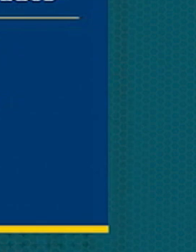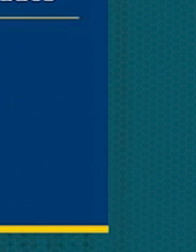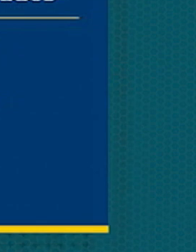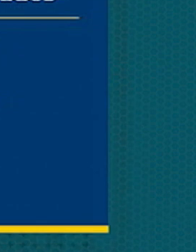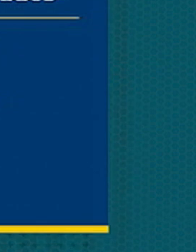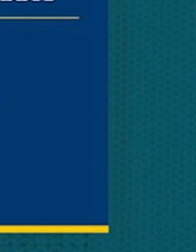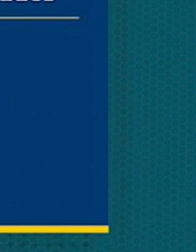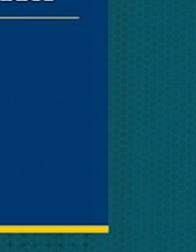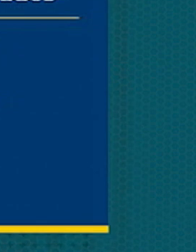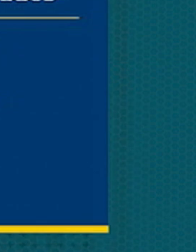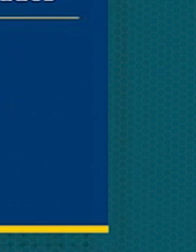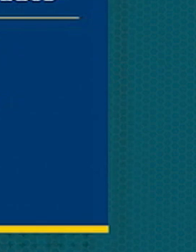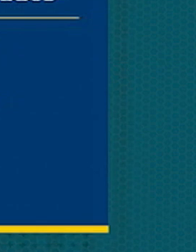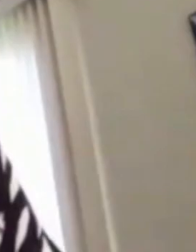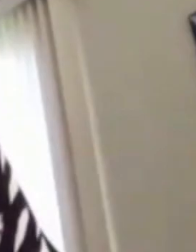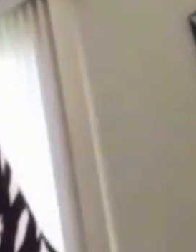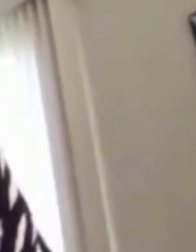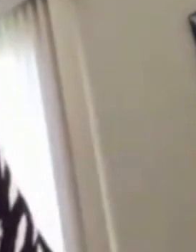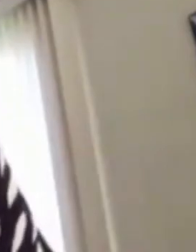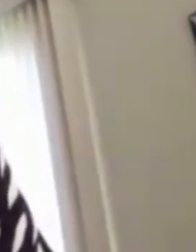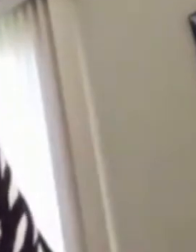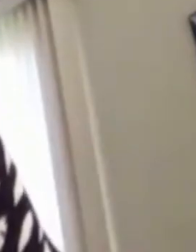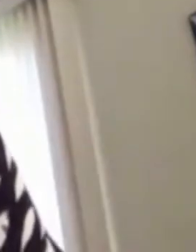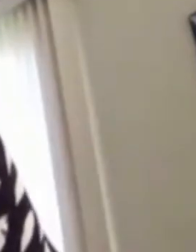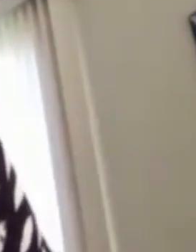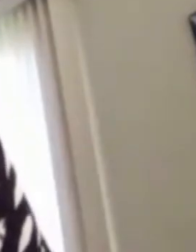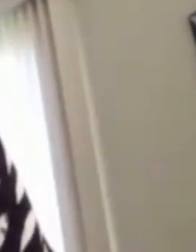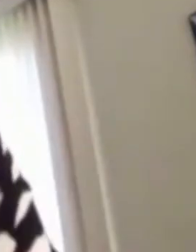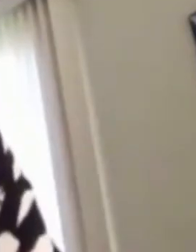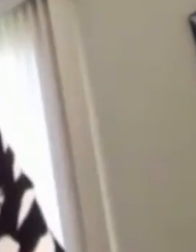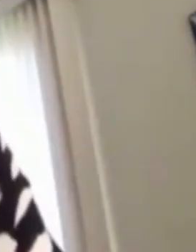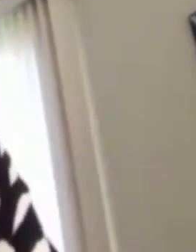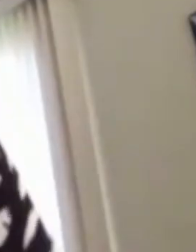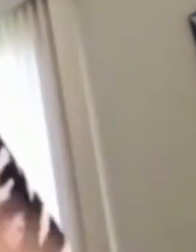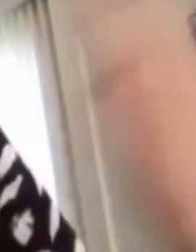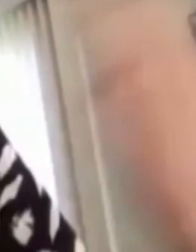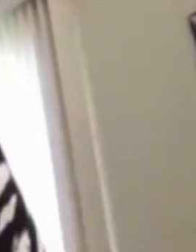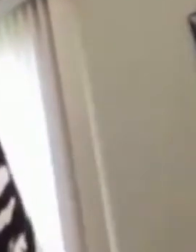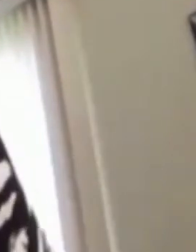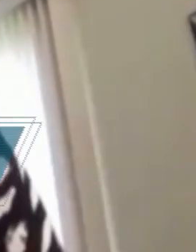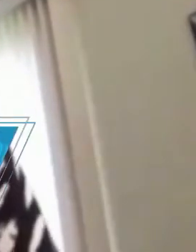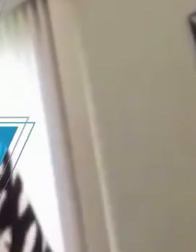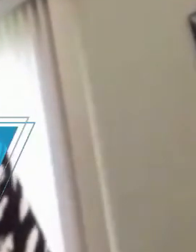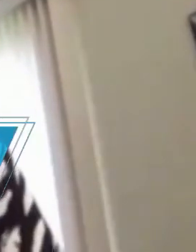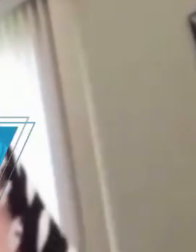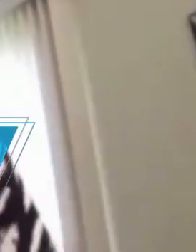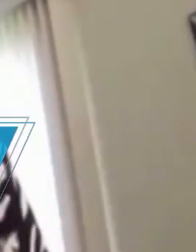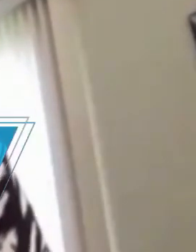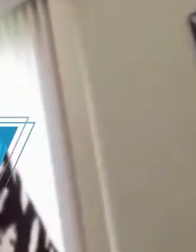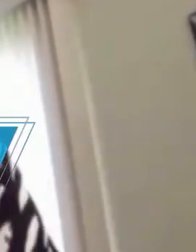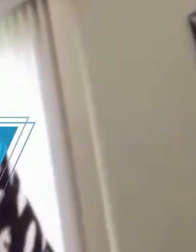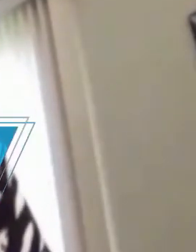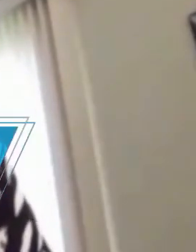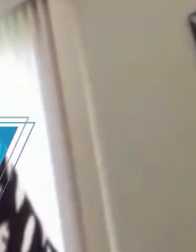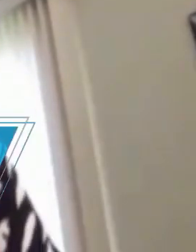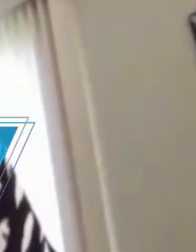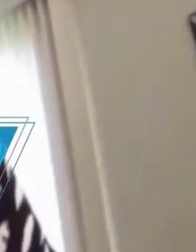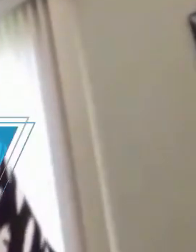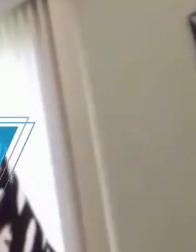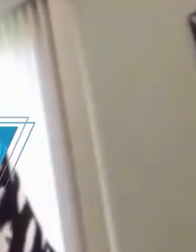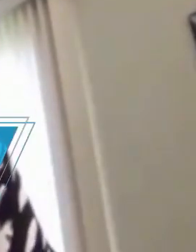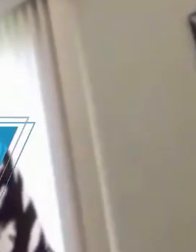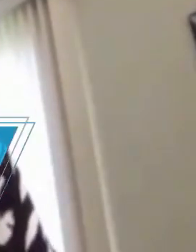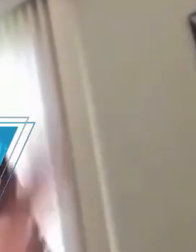funcionarios contagiados y 10 recuperados. Las personas funcionarias que han salido positivas se encuentran en sus casas, tanto los